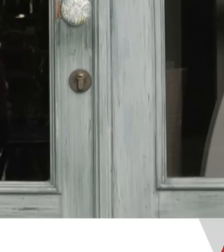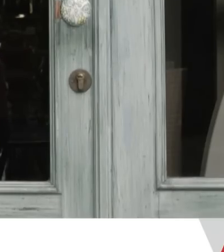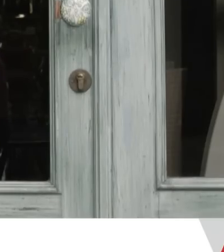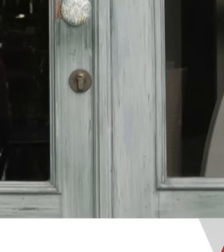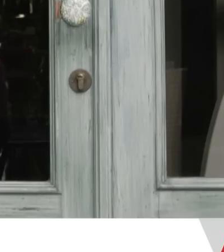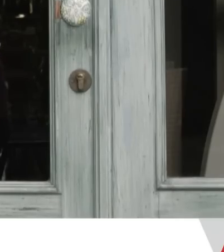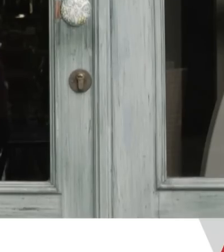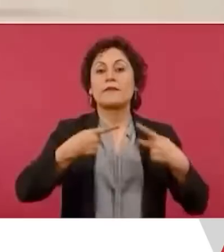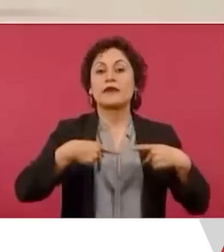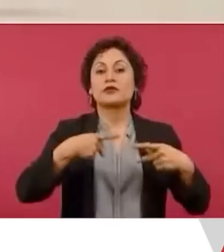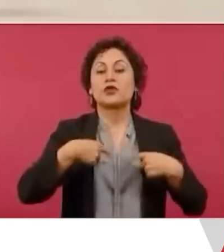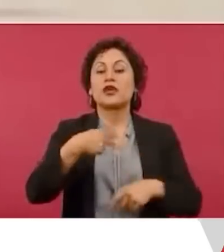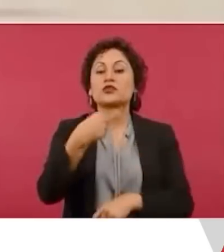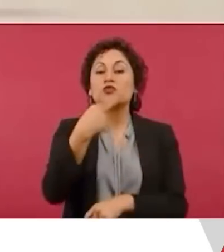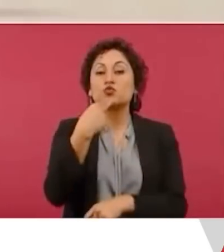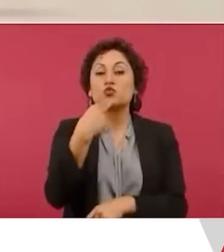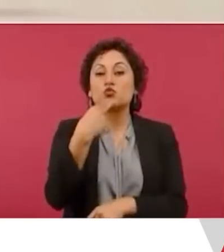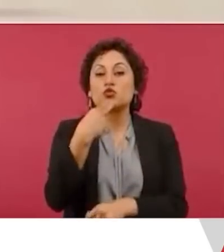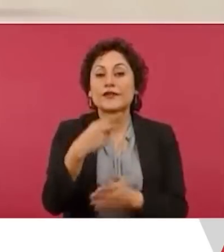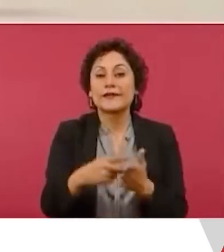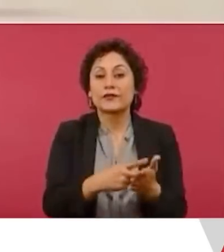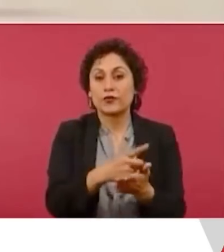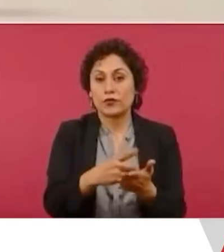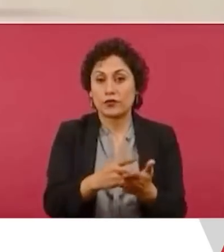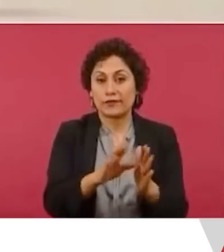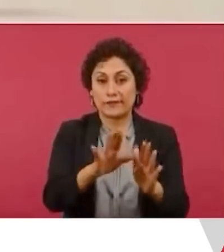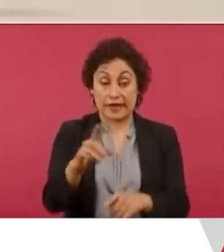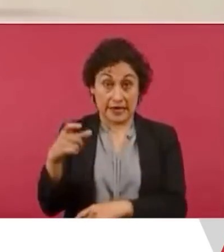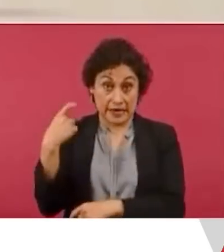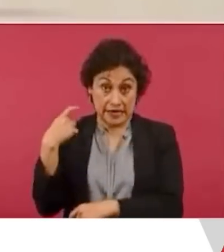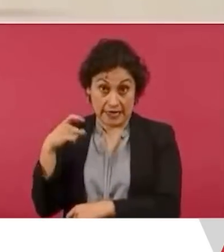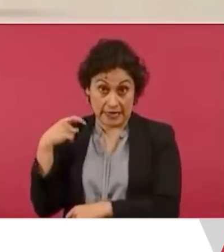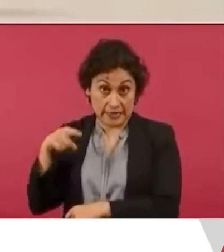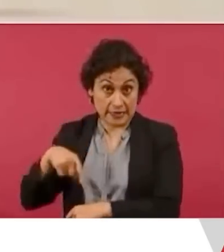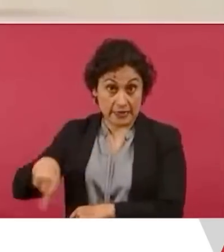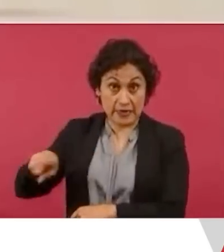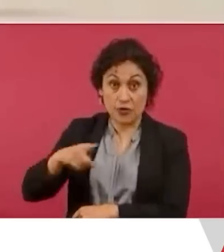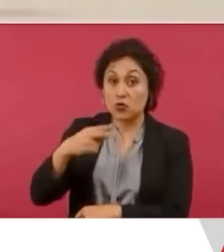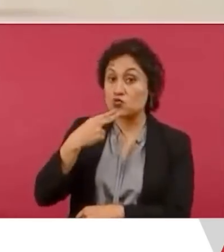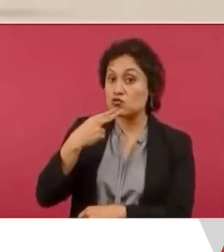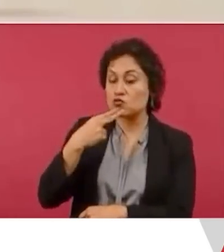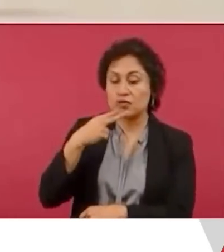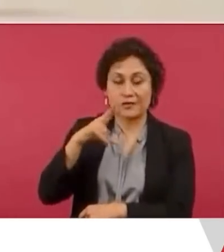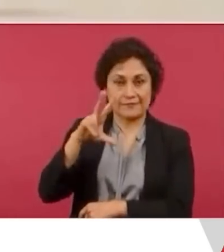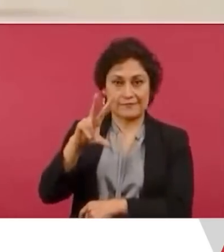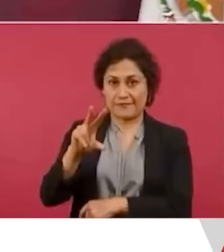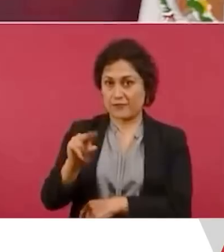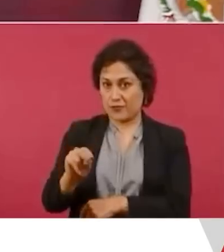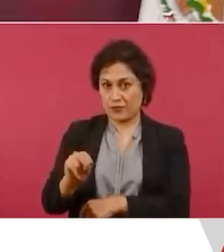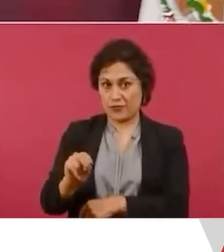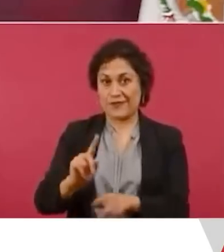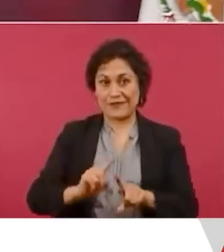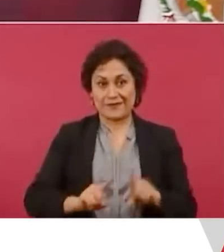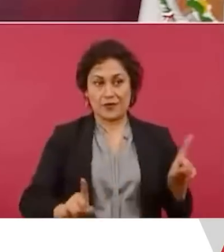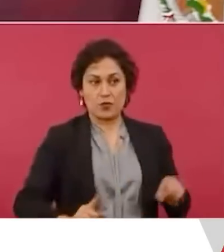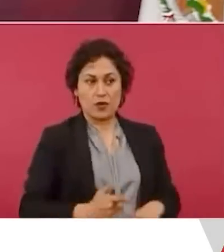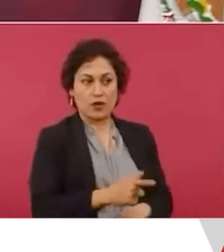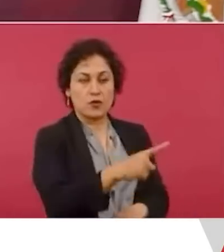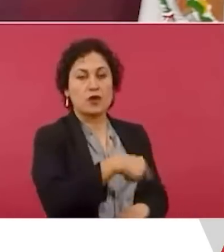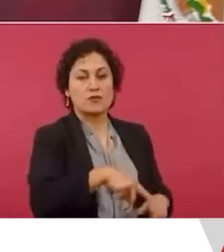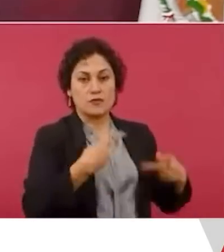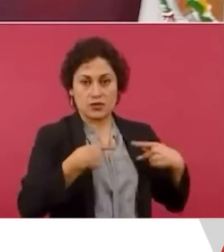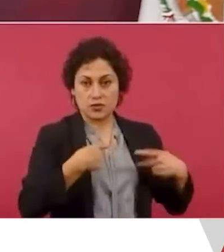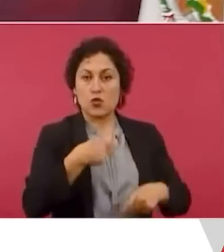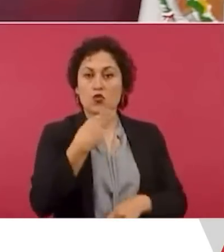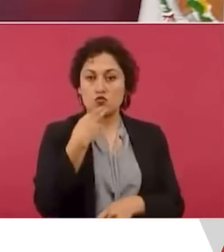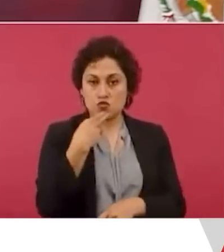a ver. En Querétaro no hay el consumo que hay en Guanajuato.